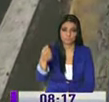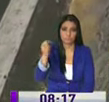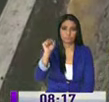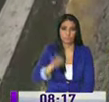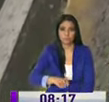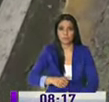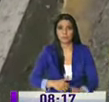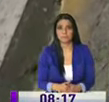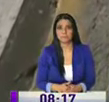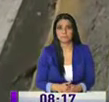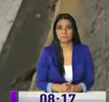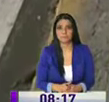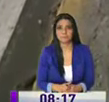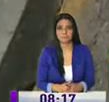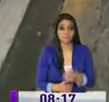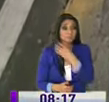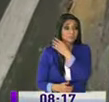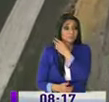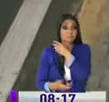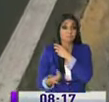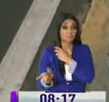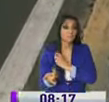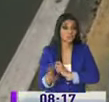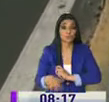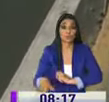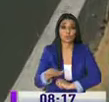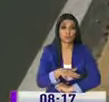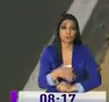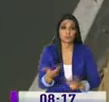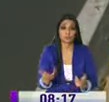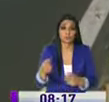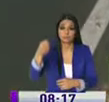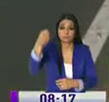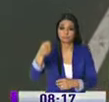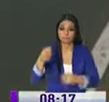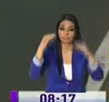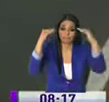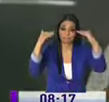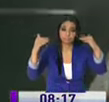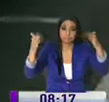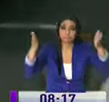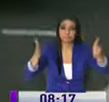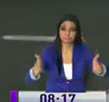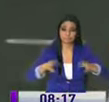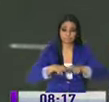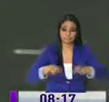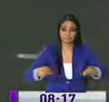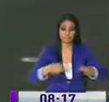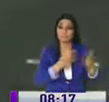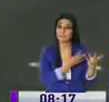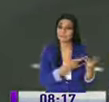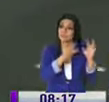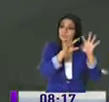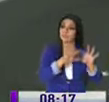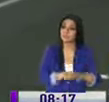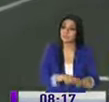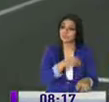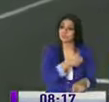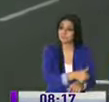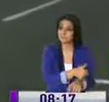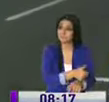se establecen en donde sean factible la colocación de módulos o sea que habrá que esperar que la secretaría de movilidad sea